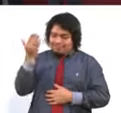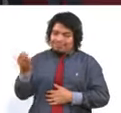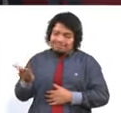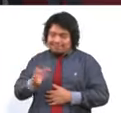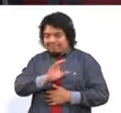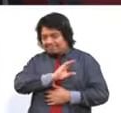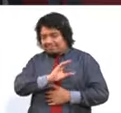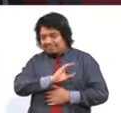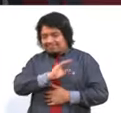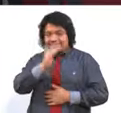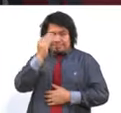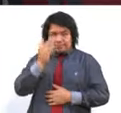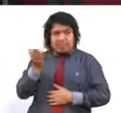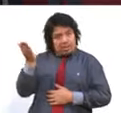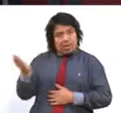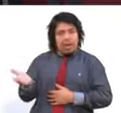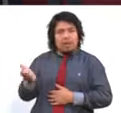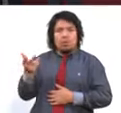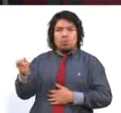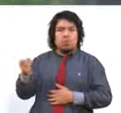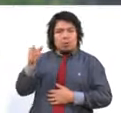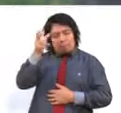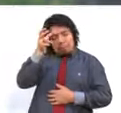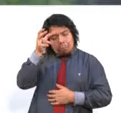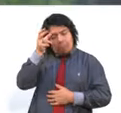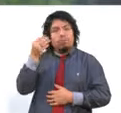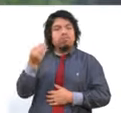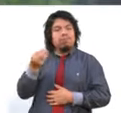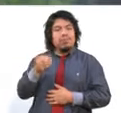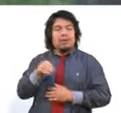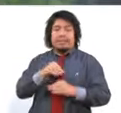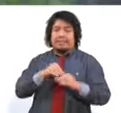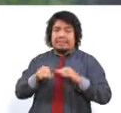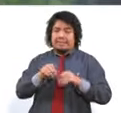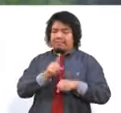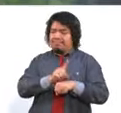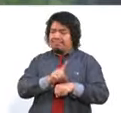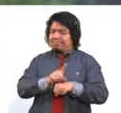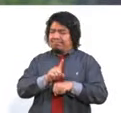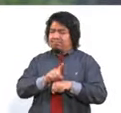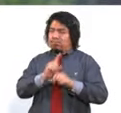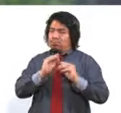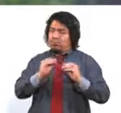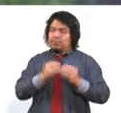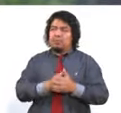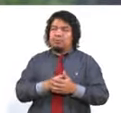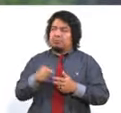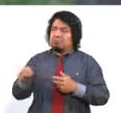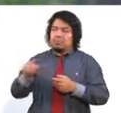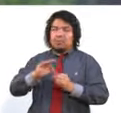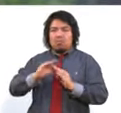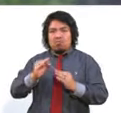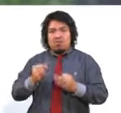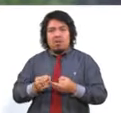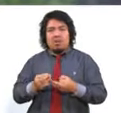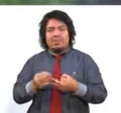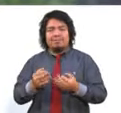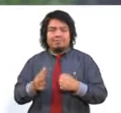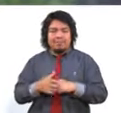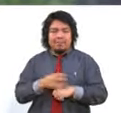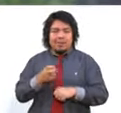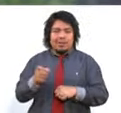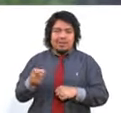Isela es una mujer inteligente, muy trabajadora, con mucho método, y por algo